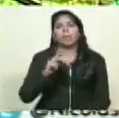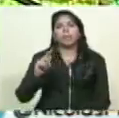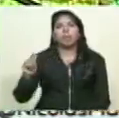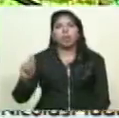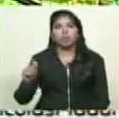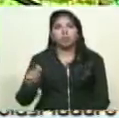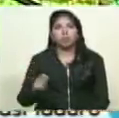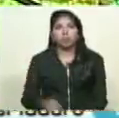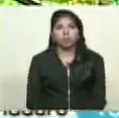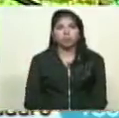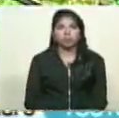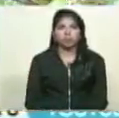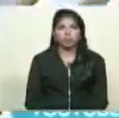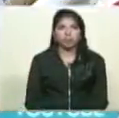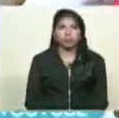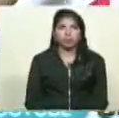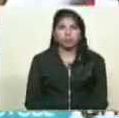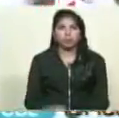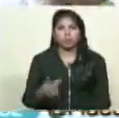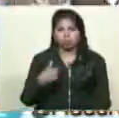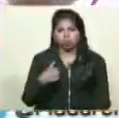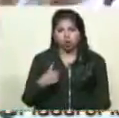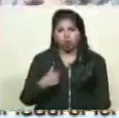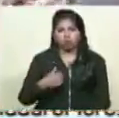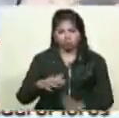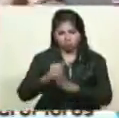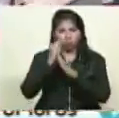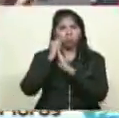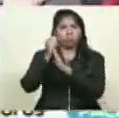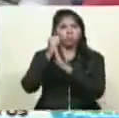de trabajadores y trabajadoras. Me pongo al frente